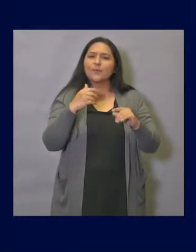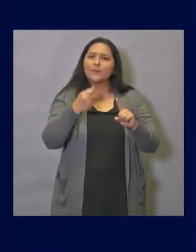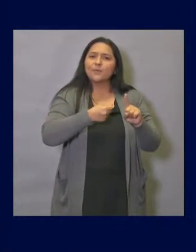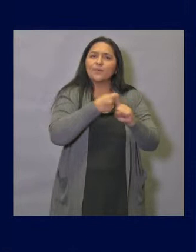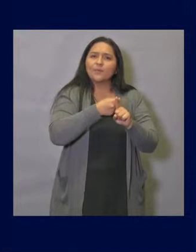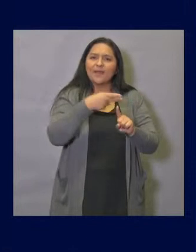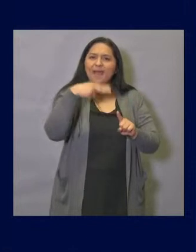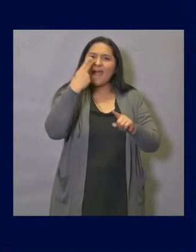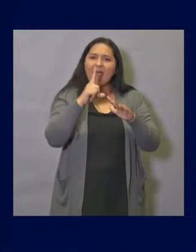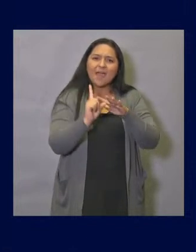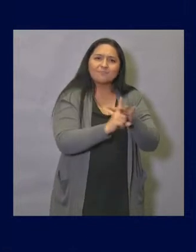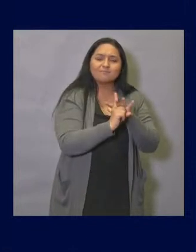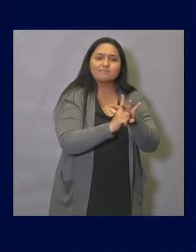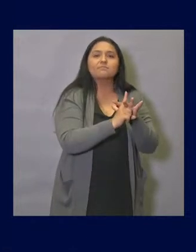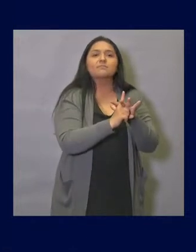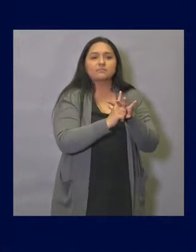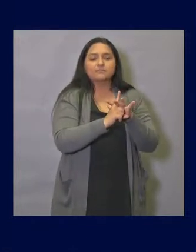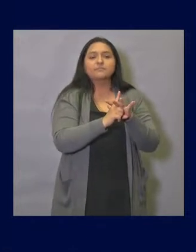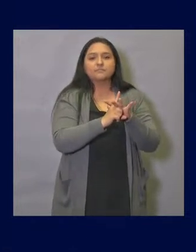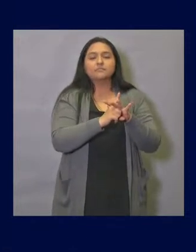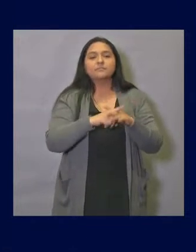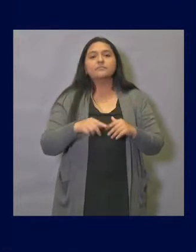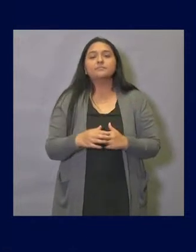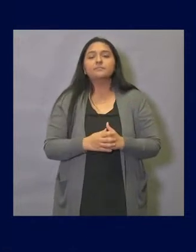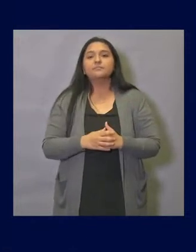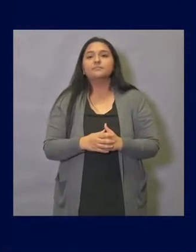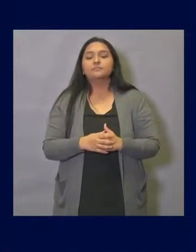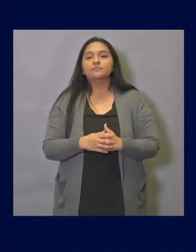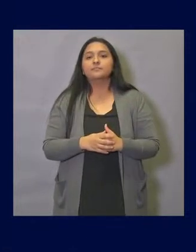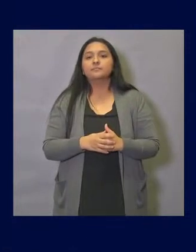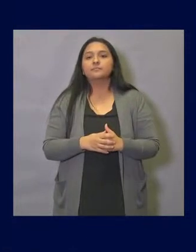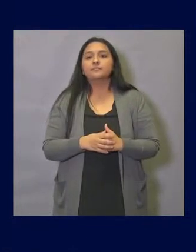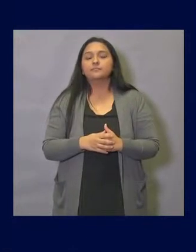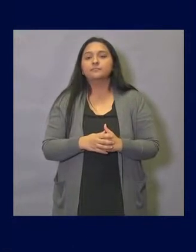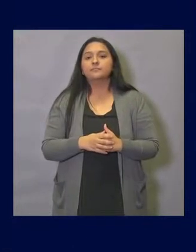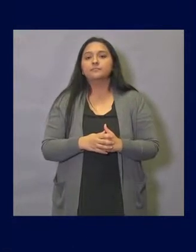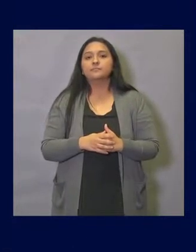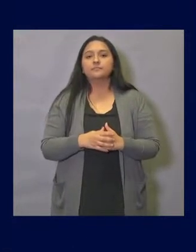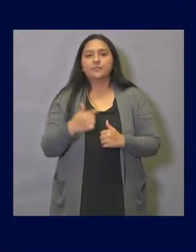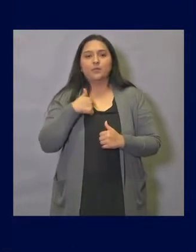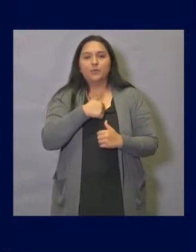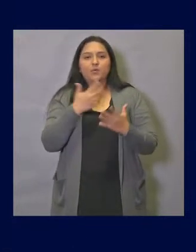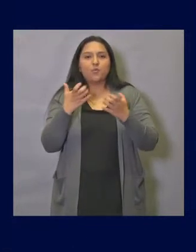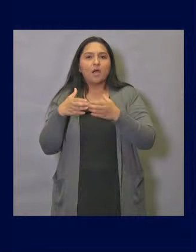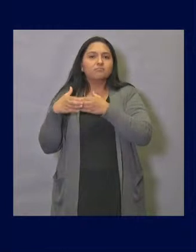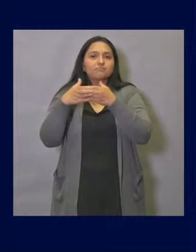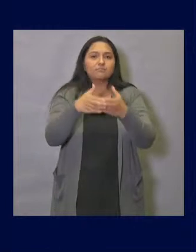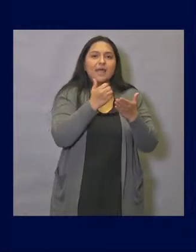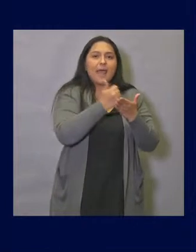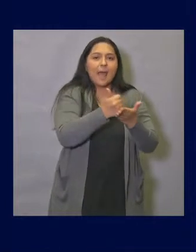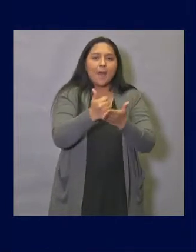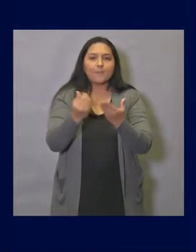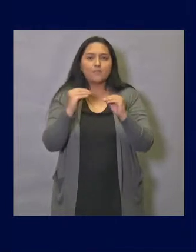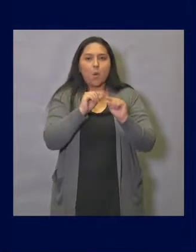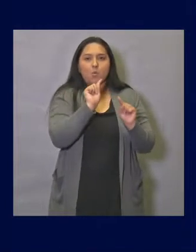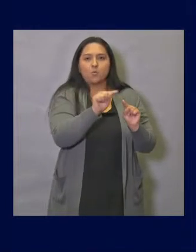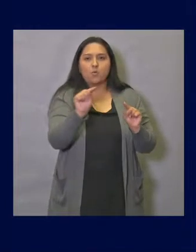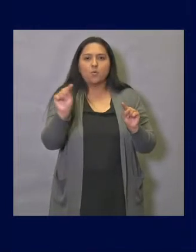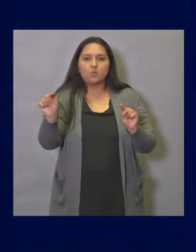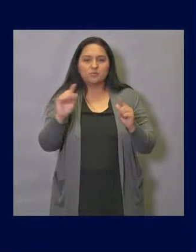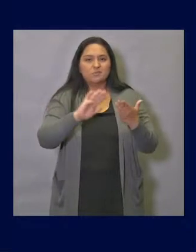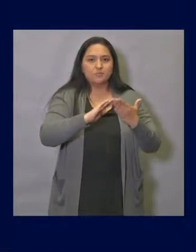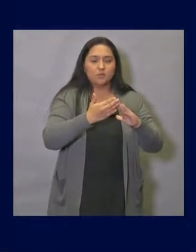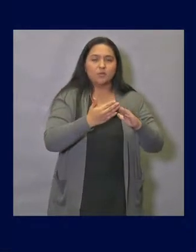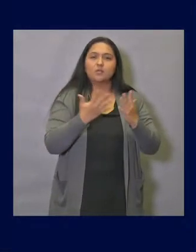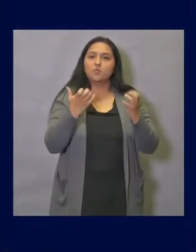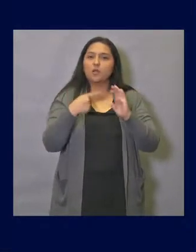nuestras actividades de alcance de nuestros trabajadores de salud comunitarios en estas áreas. Hoy nos gustaría mostrarles las